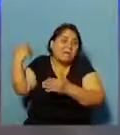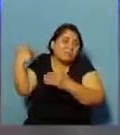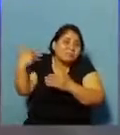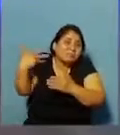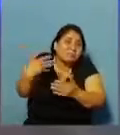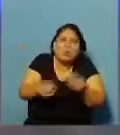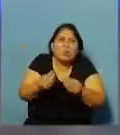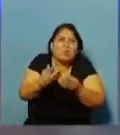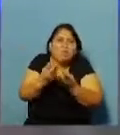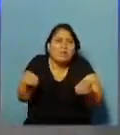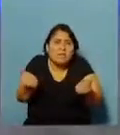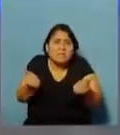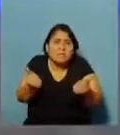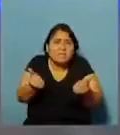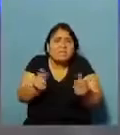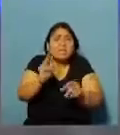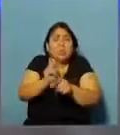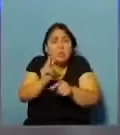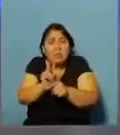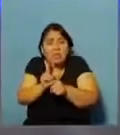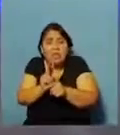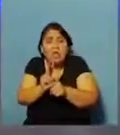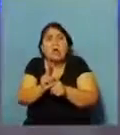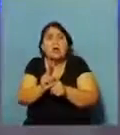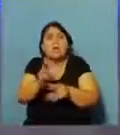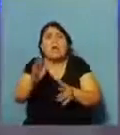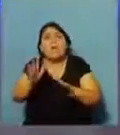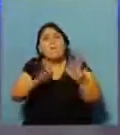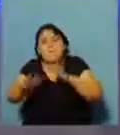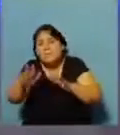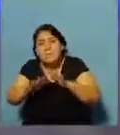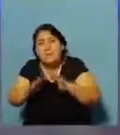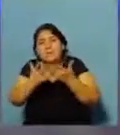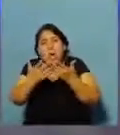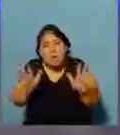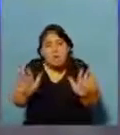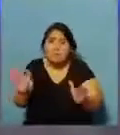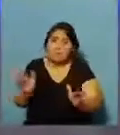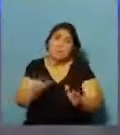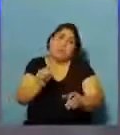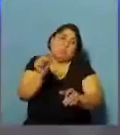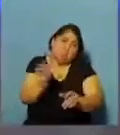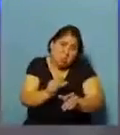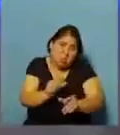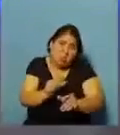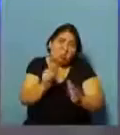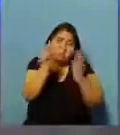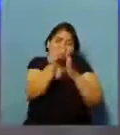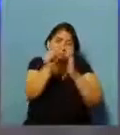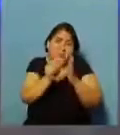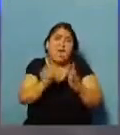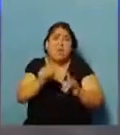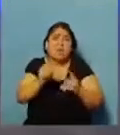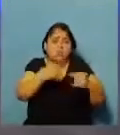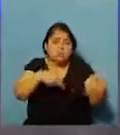se puede terminar? Haciendo controles, tratando de que se pueda abrir. Son escasos y puntuales algunos negocios